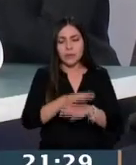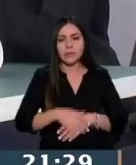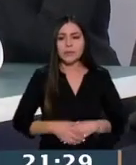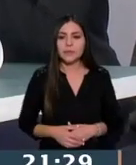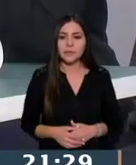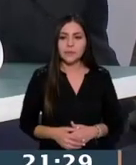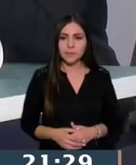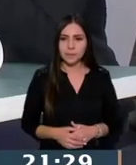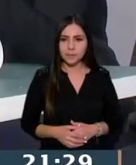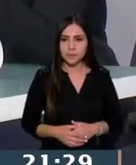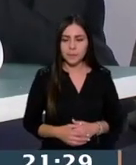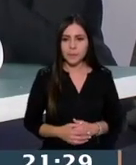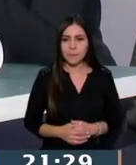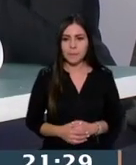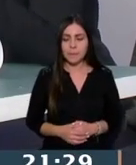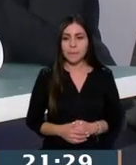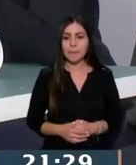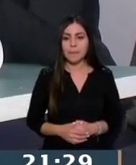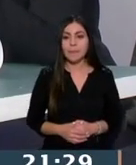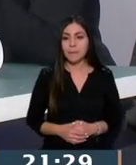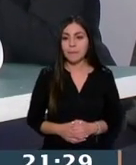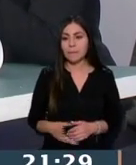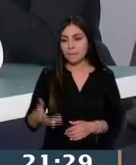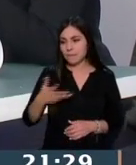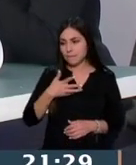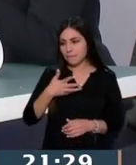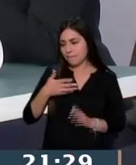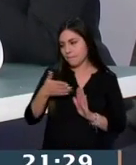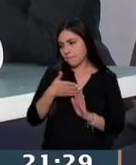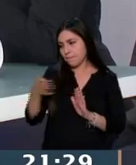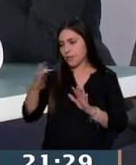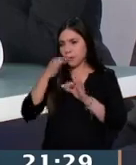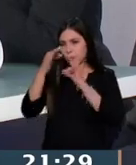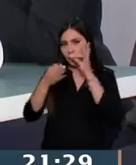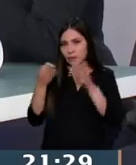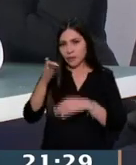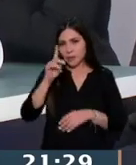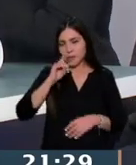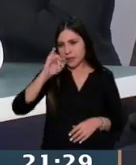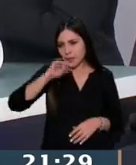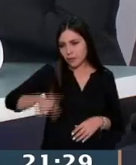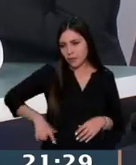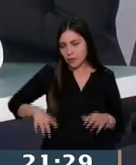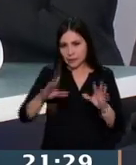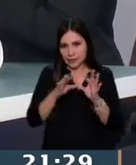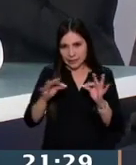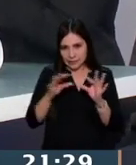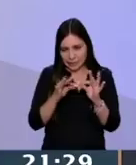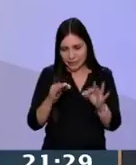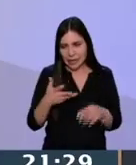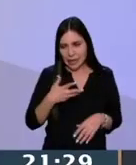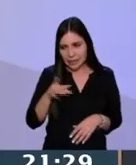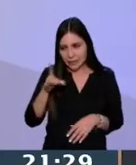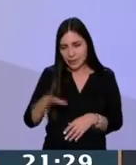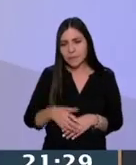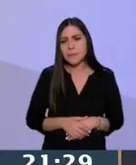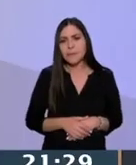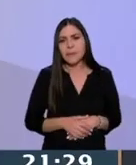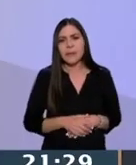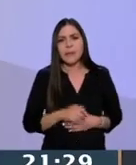Bueno, a ver, está esta cadena de noticias falsas de la que habla la jefa de gobierno y el hecho de que se